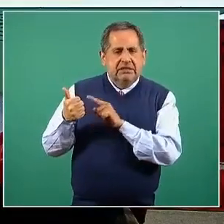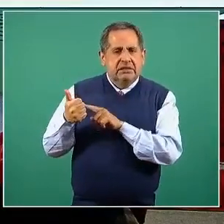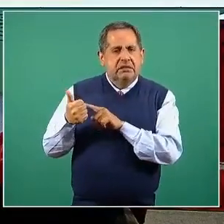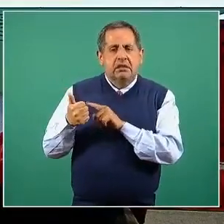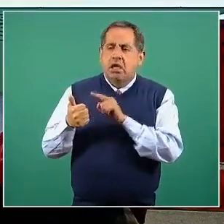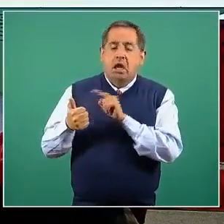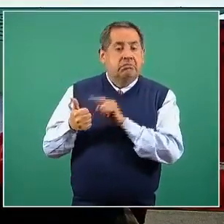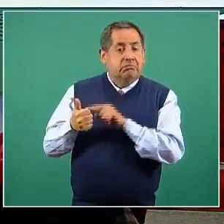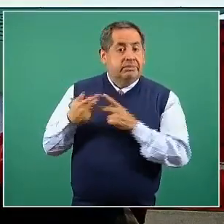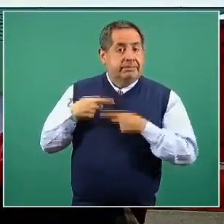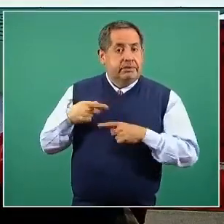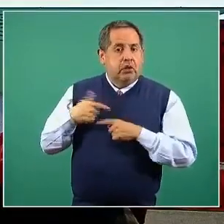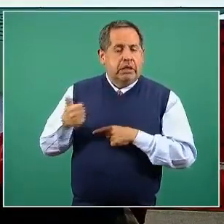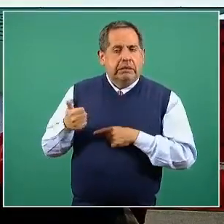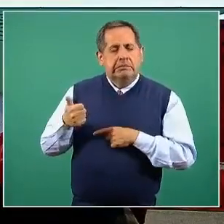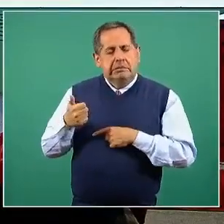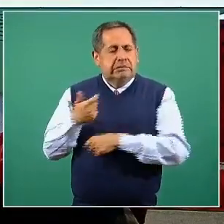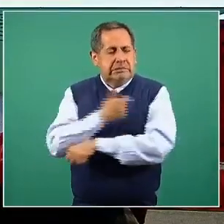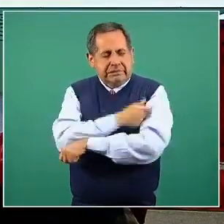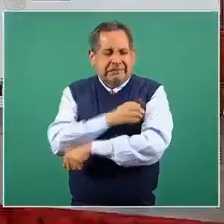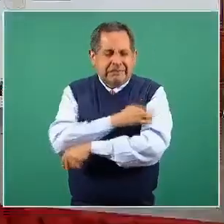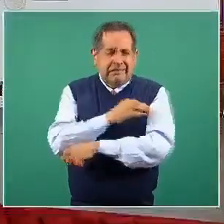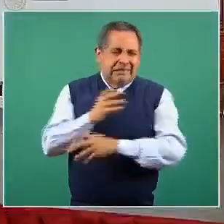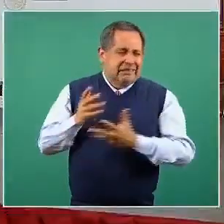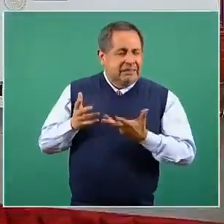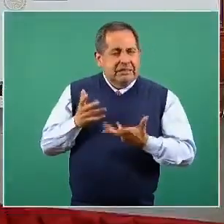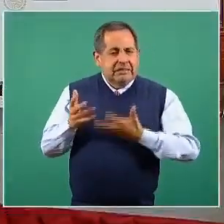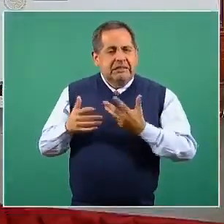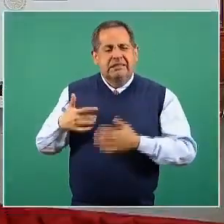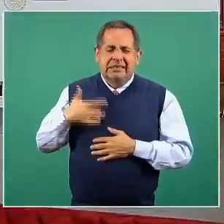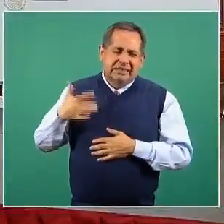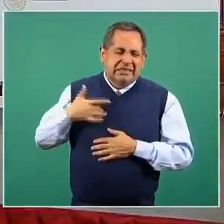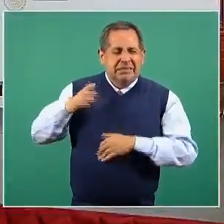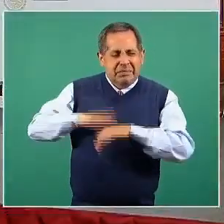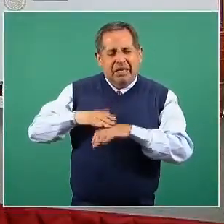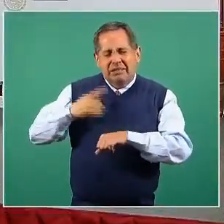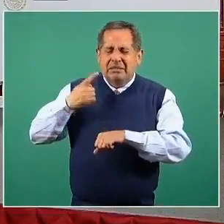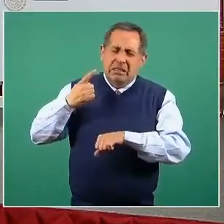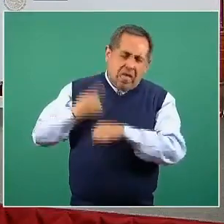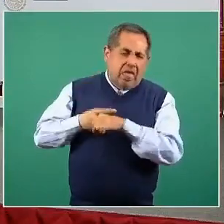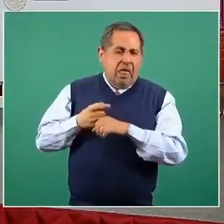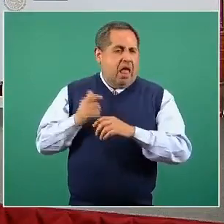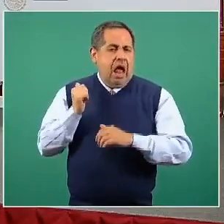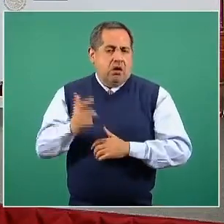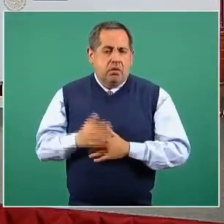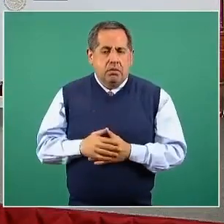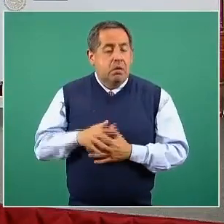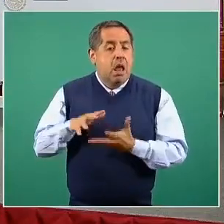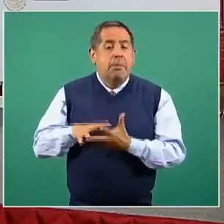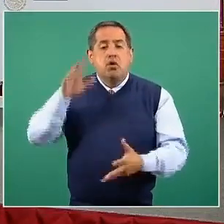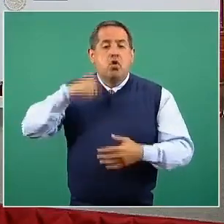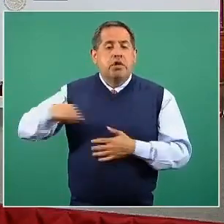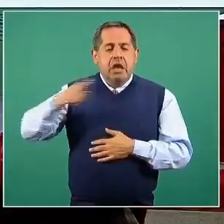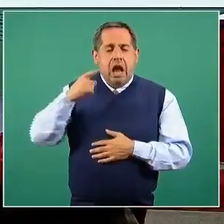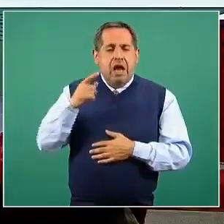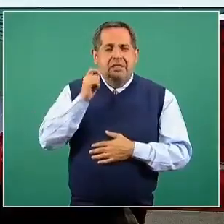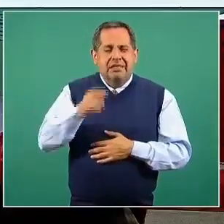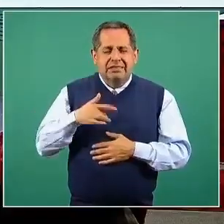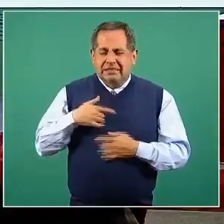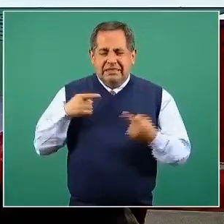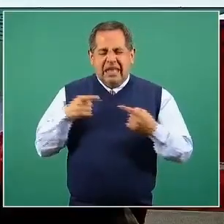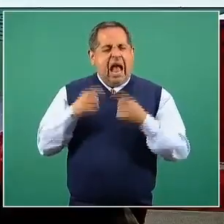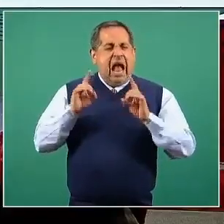son personas que a lo largo de la vacunación han estado teniendo estas reacciones. La gran mayoría son reacciones de tipo